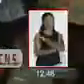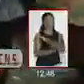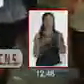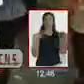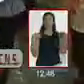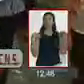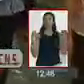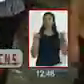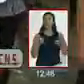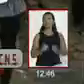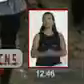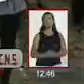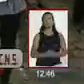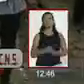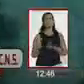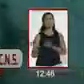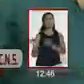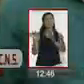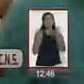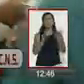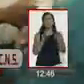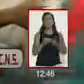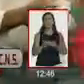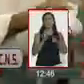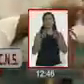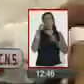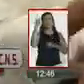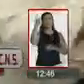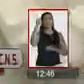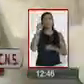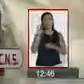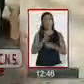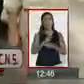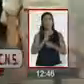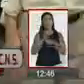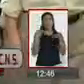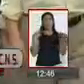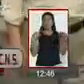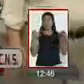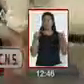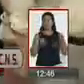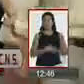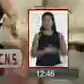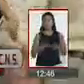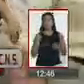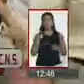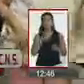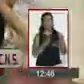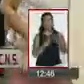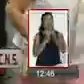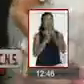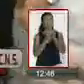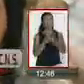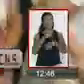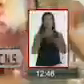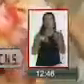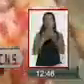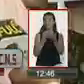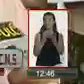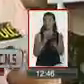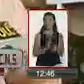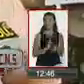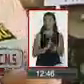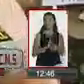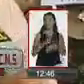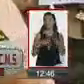de Salud, con meter políticamente con la ministra de Salud. Nosotros apoyamos a todos los médicos, apoyamos